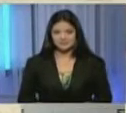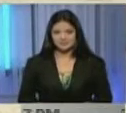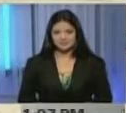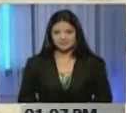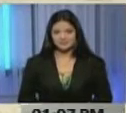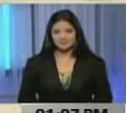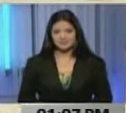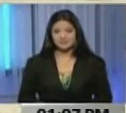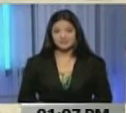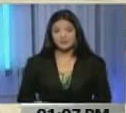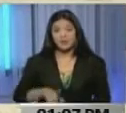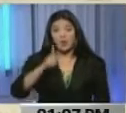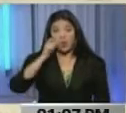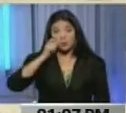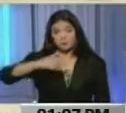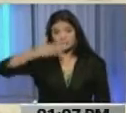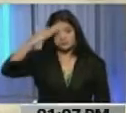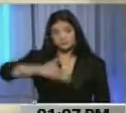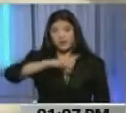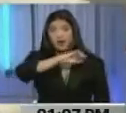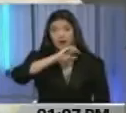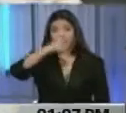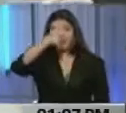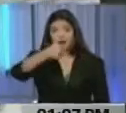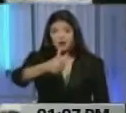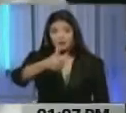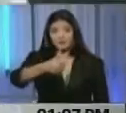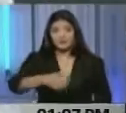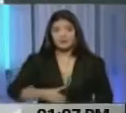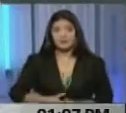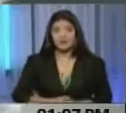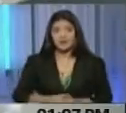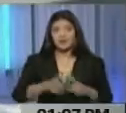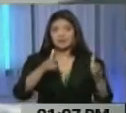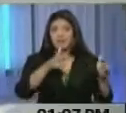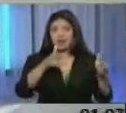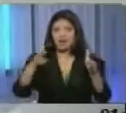Comandante Timoleón Jiménez, jefe del Estado Mayor Central de las FARC-EP.